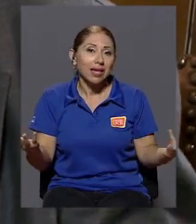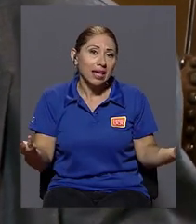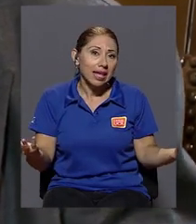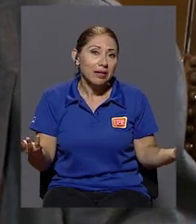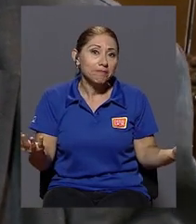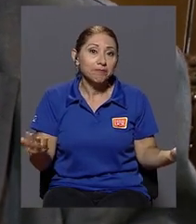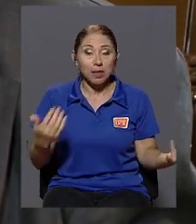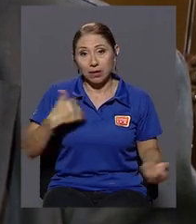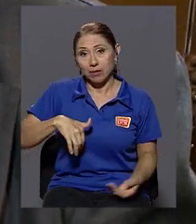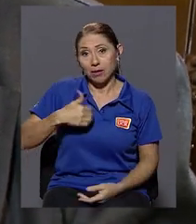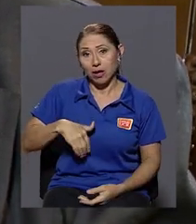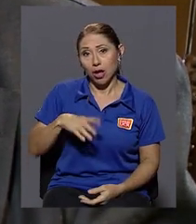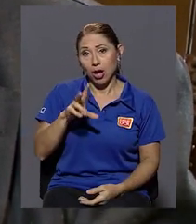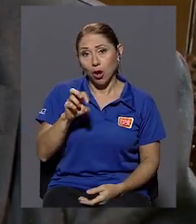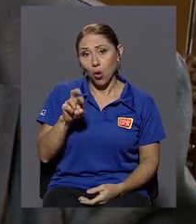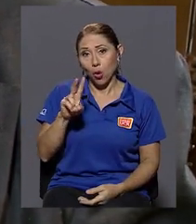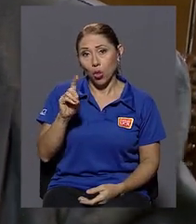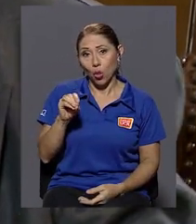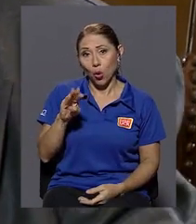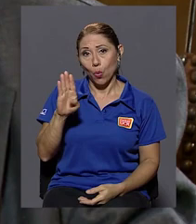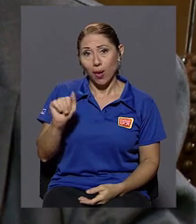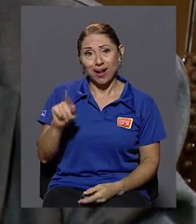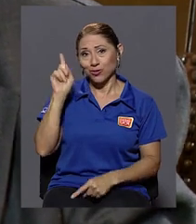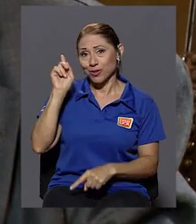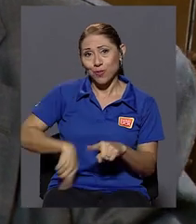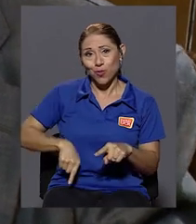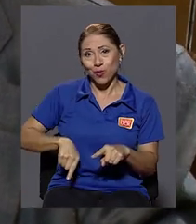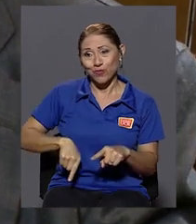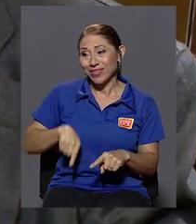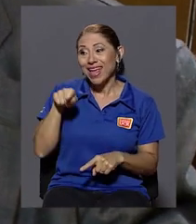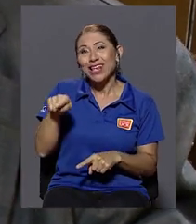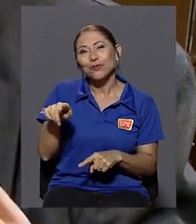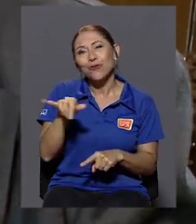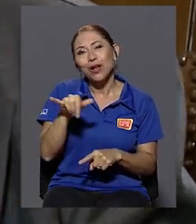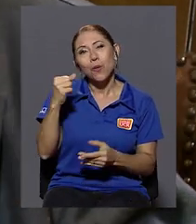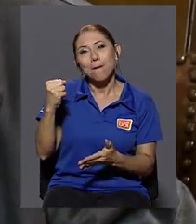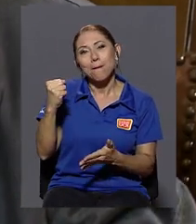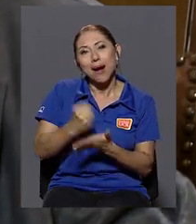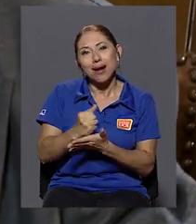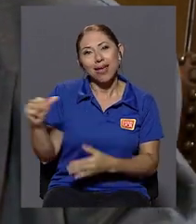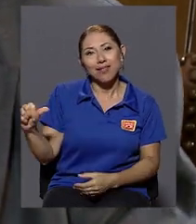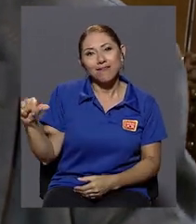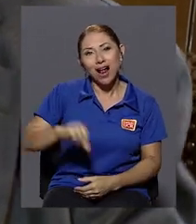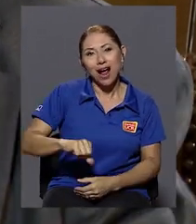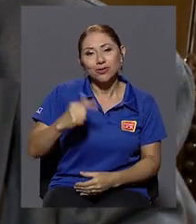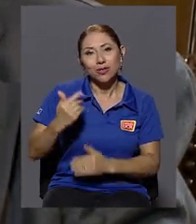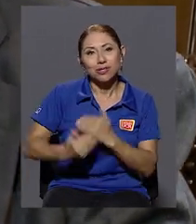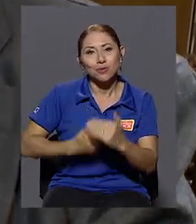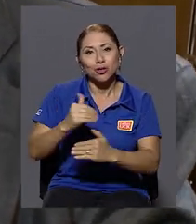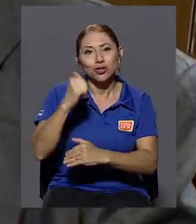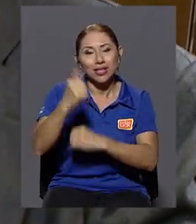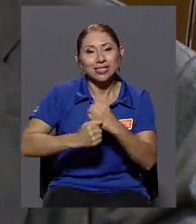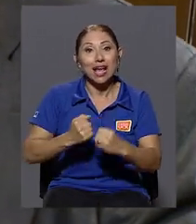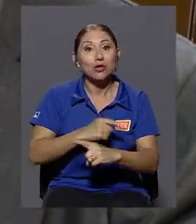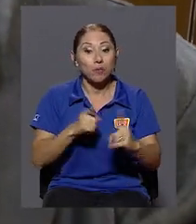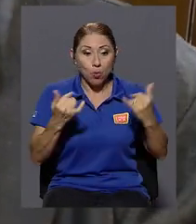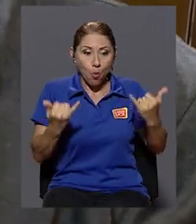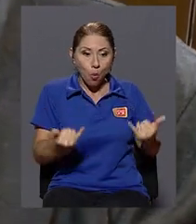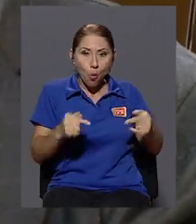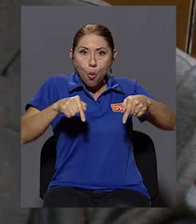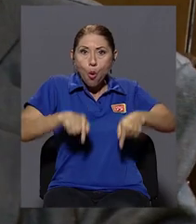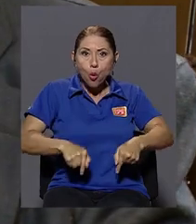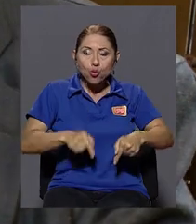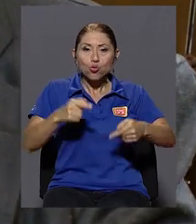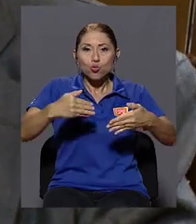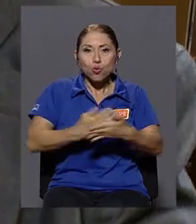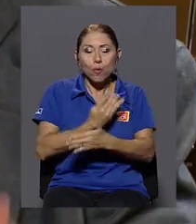si bien en Córdoba no se pudo, Córdoba fue en algún sentido la marca del fracaso de ese proceso de 10 años, hoy se abre otro